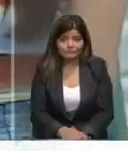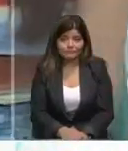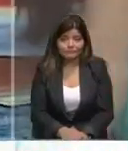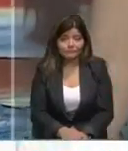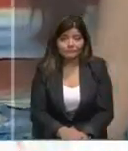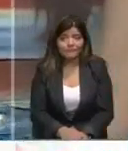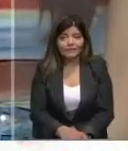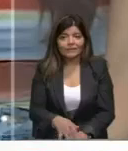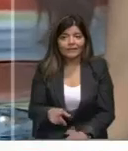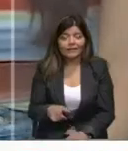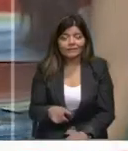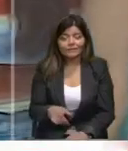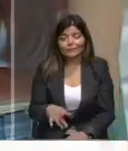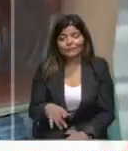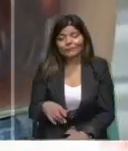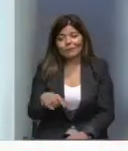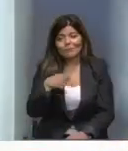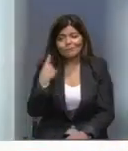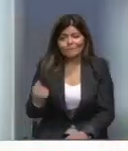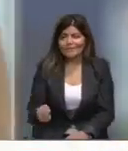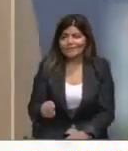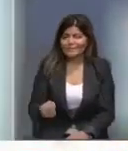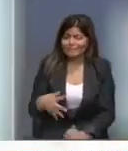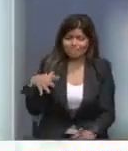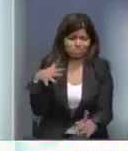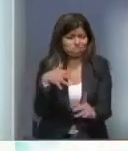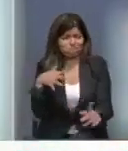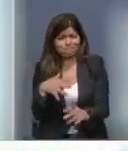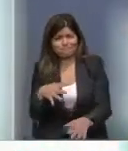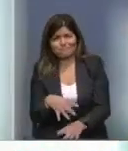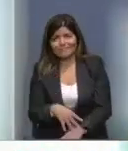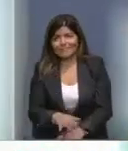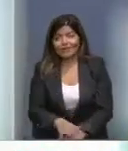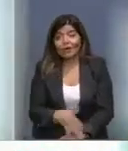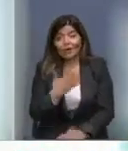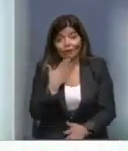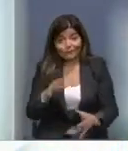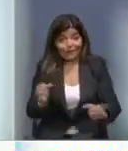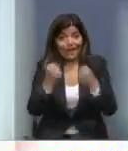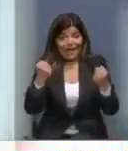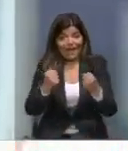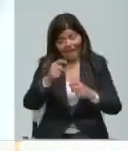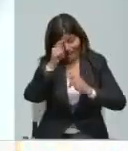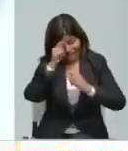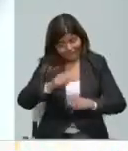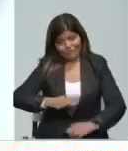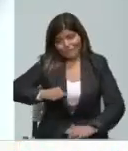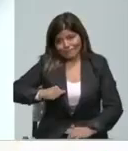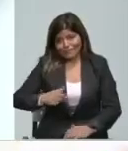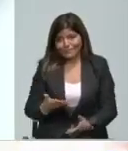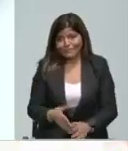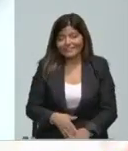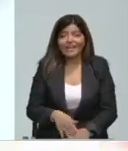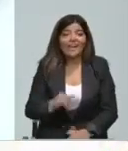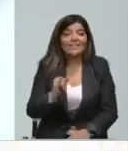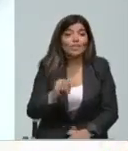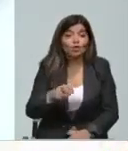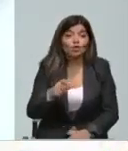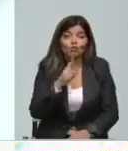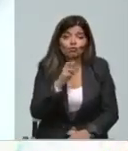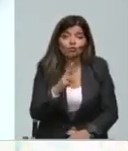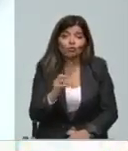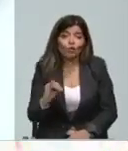No, me da ganas de ahorcarla cuando pierde nomás, pero... Escucha, y se reconoce que es... Es inostrosa, así que...